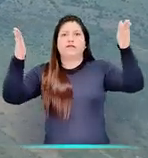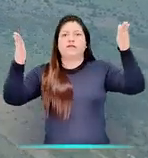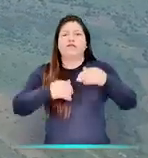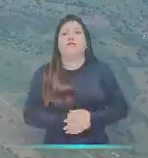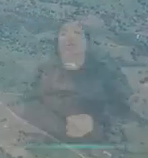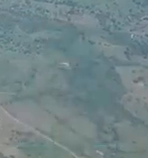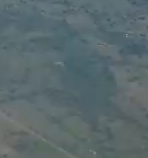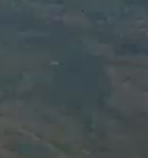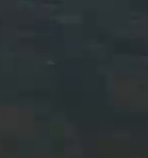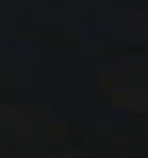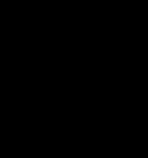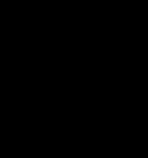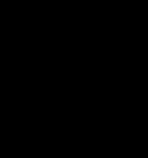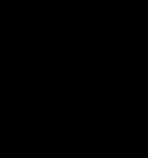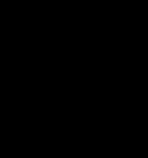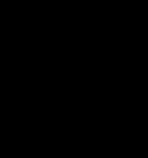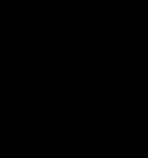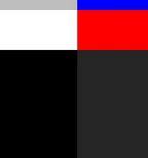democracia.